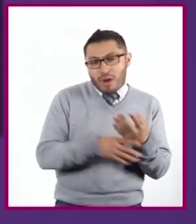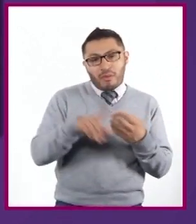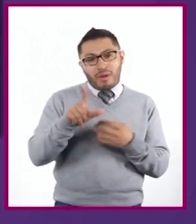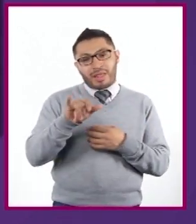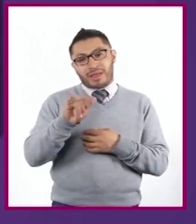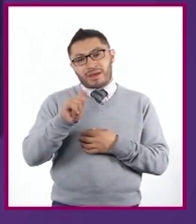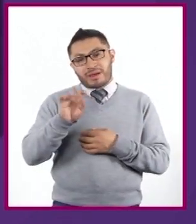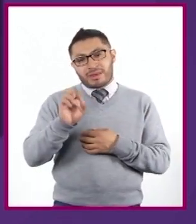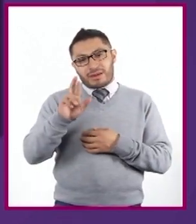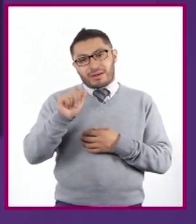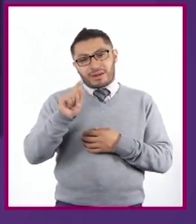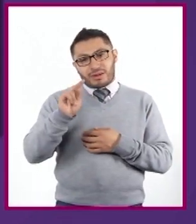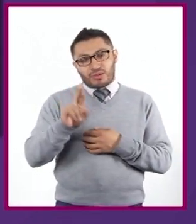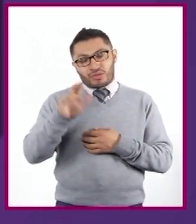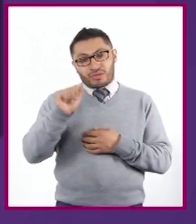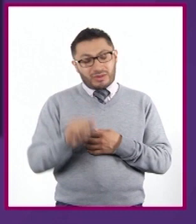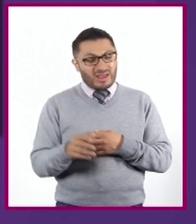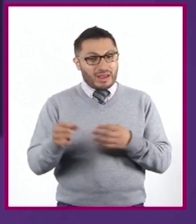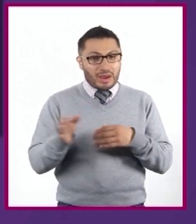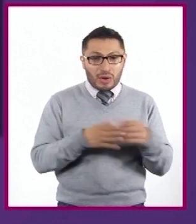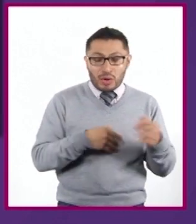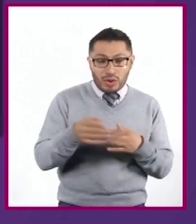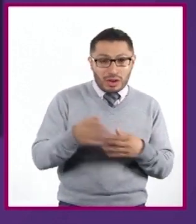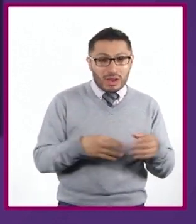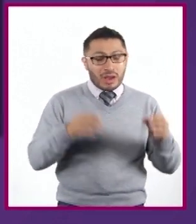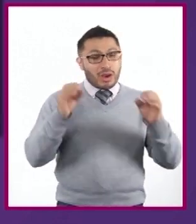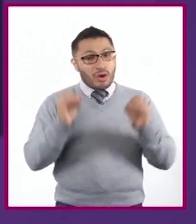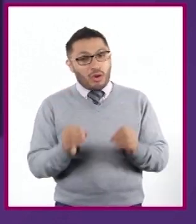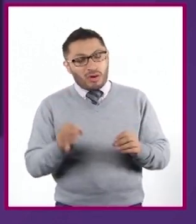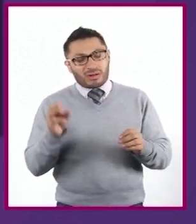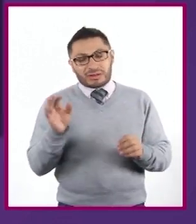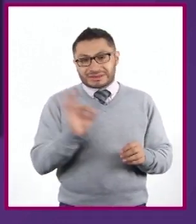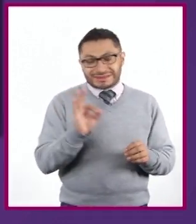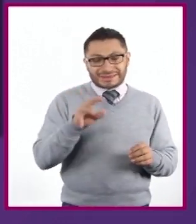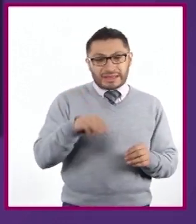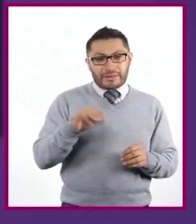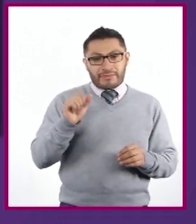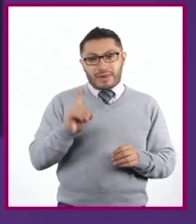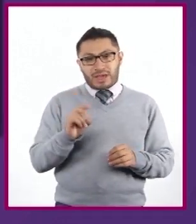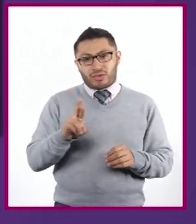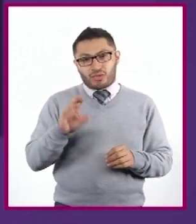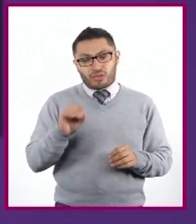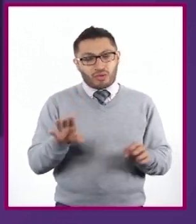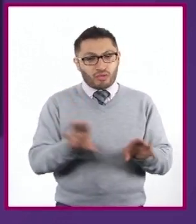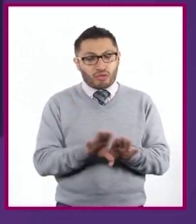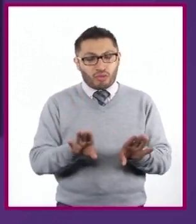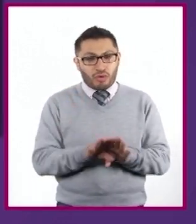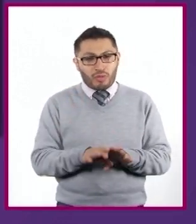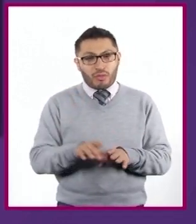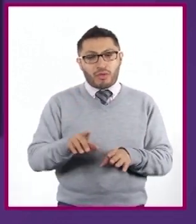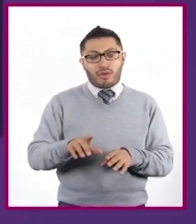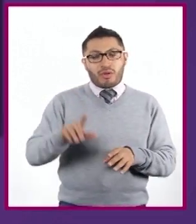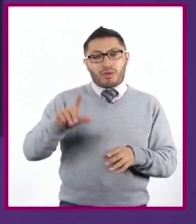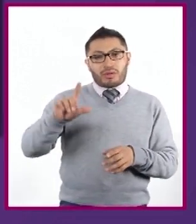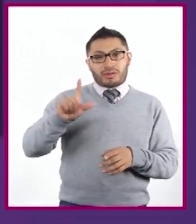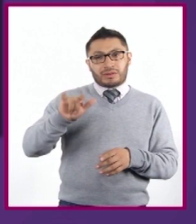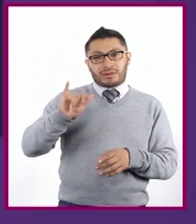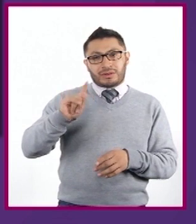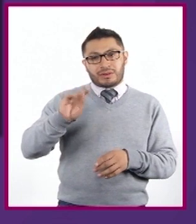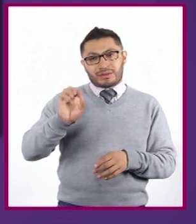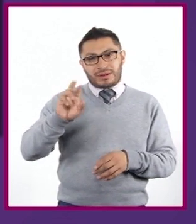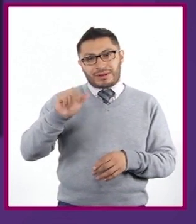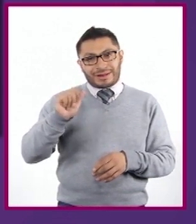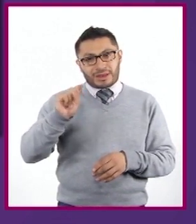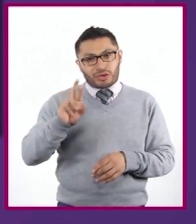literatura contemporánea, o si prefieren, uno maduro como la literatura novohispana. Después, picamos